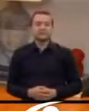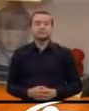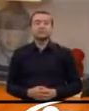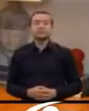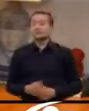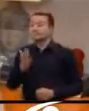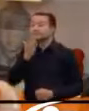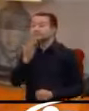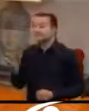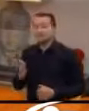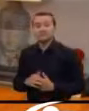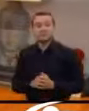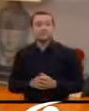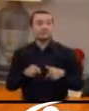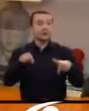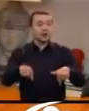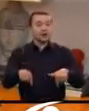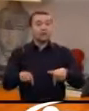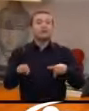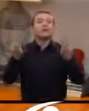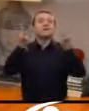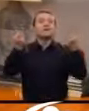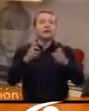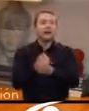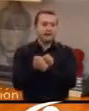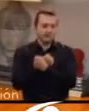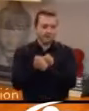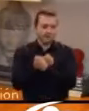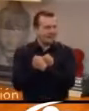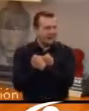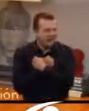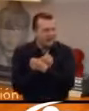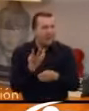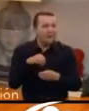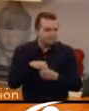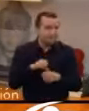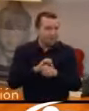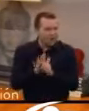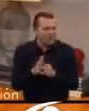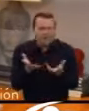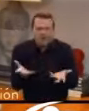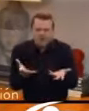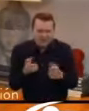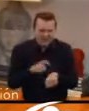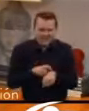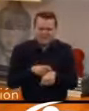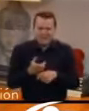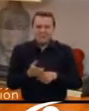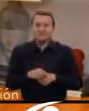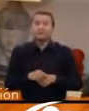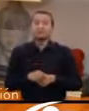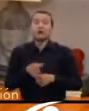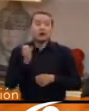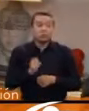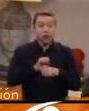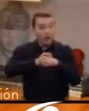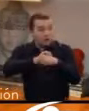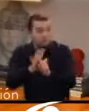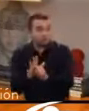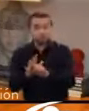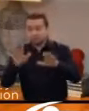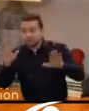Ahora, gracias. Hablemos ahora del amor en tiempos del COVID. La pandemia no ha logrado frenar los juramentos de amor eterno en el país, pero